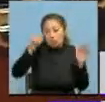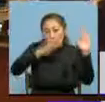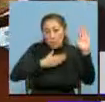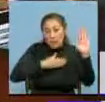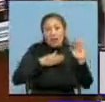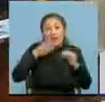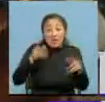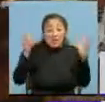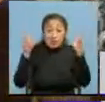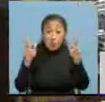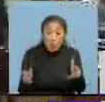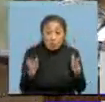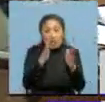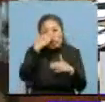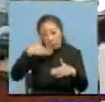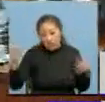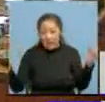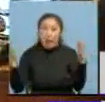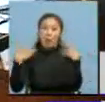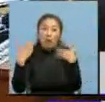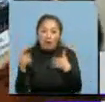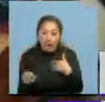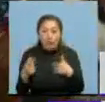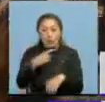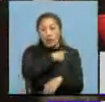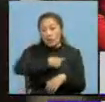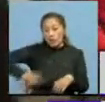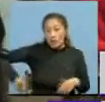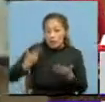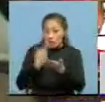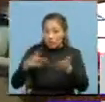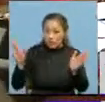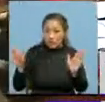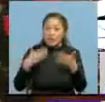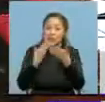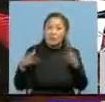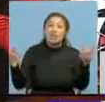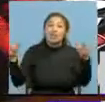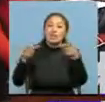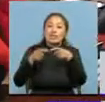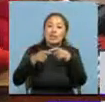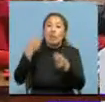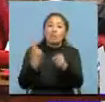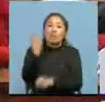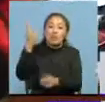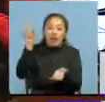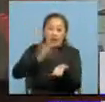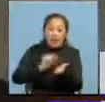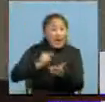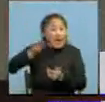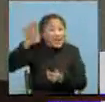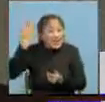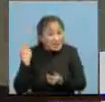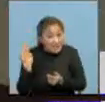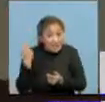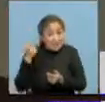fue al receso, vino el verano, el gobernador abrió nuevamente las sesiones en la legislatura y ayer en una maniobra